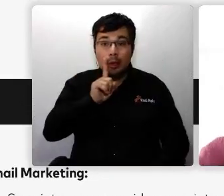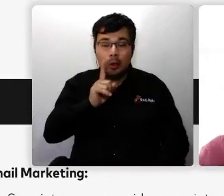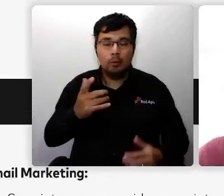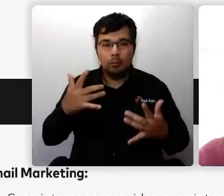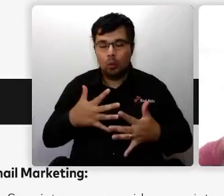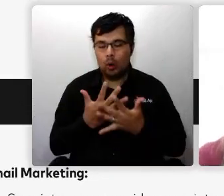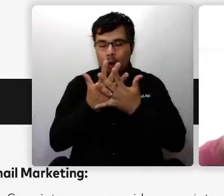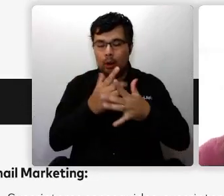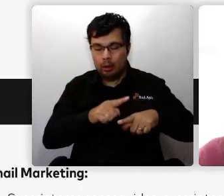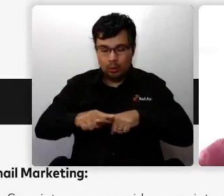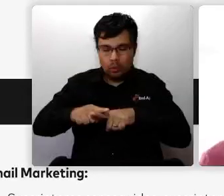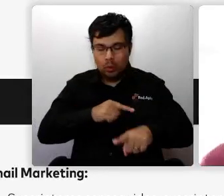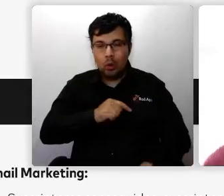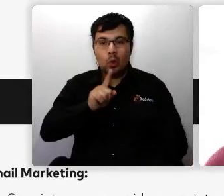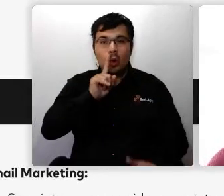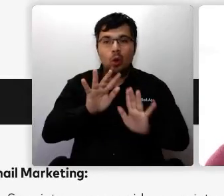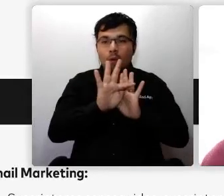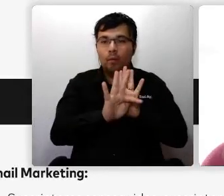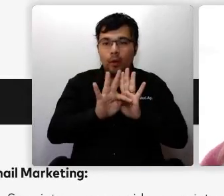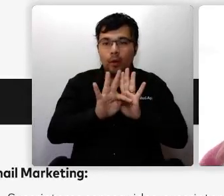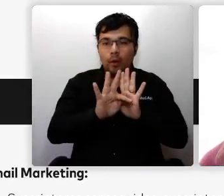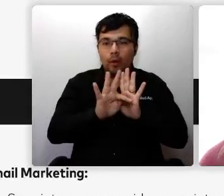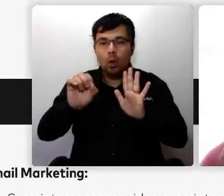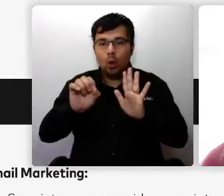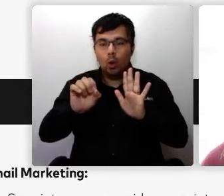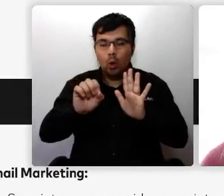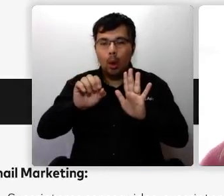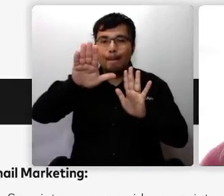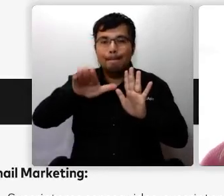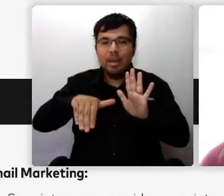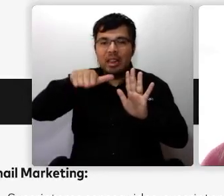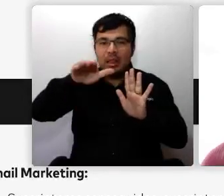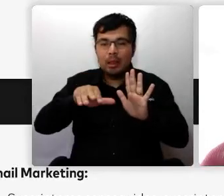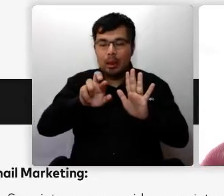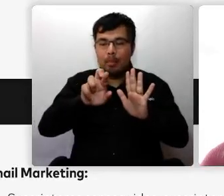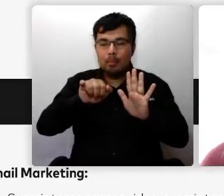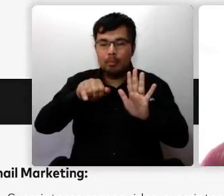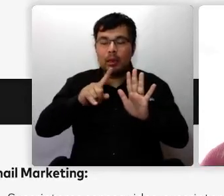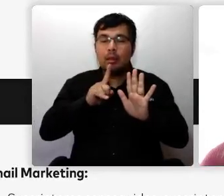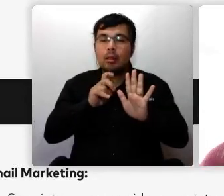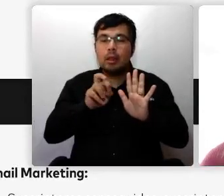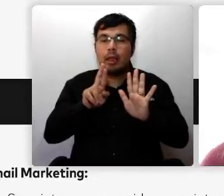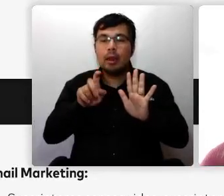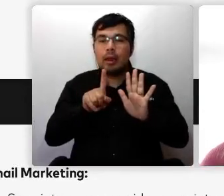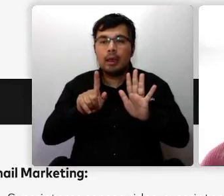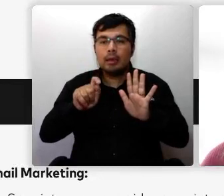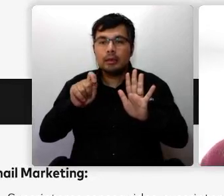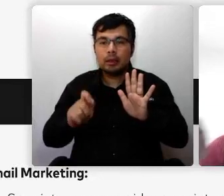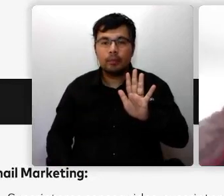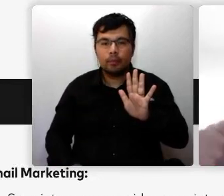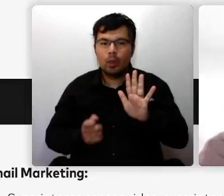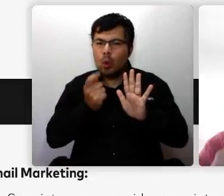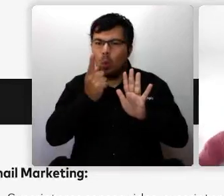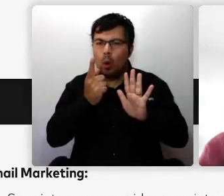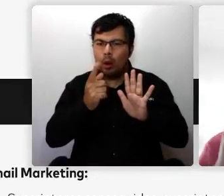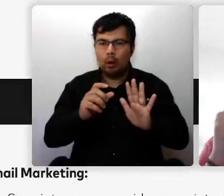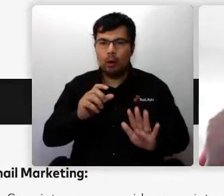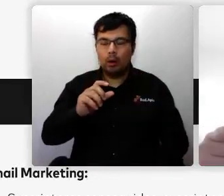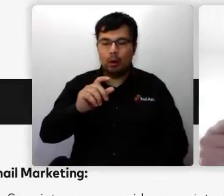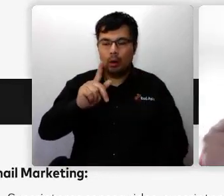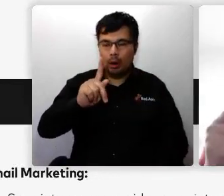social, voy a tener Facebook o voy a tener Pinterest, ¿cuáles son los KPI o los